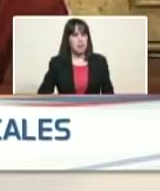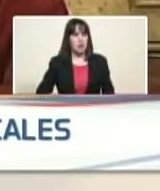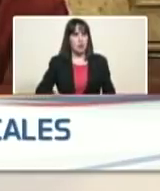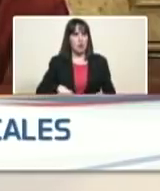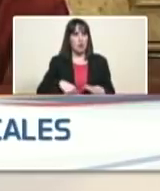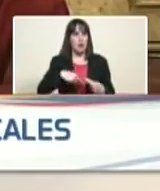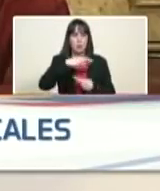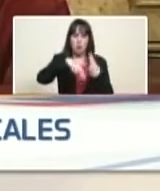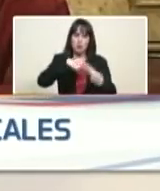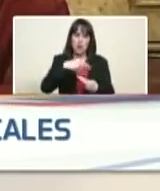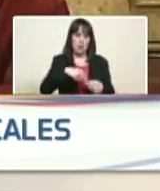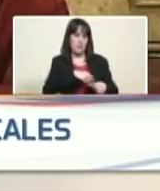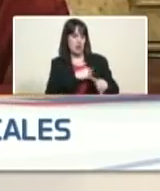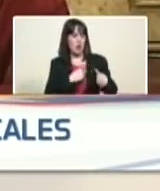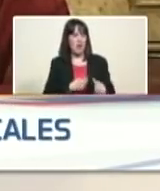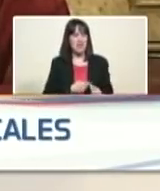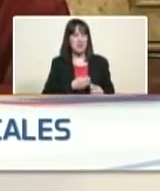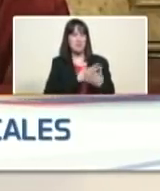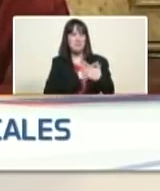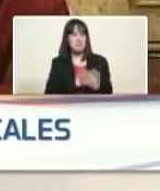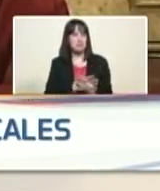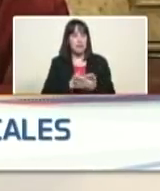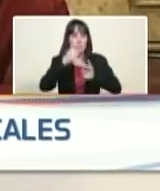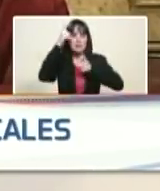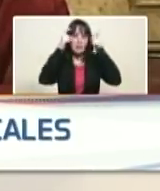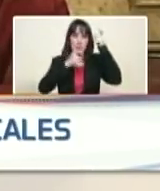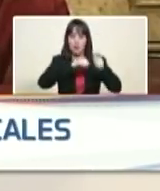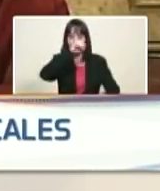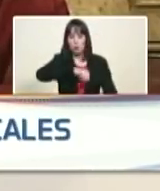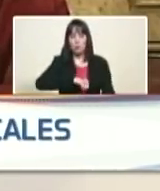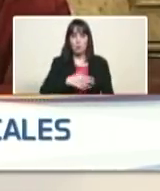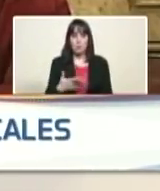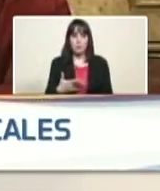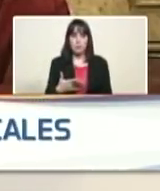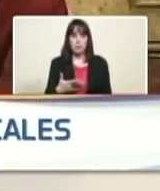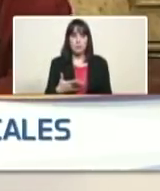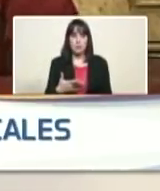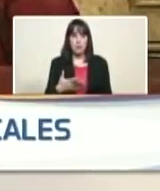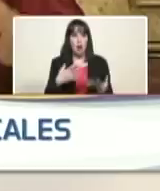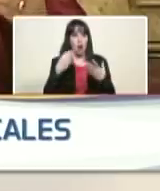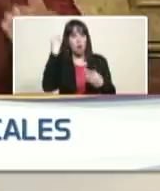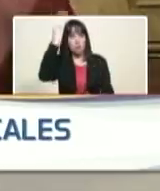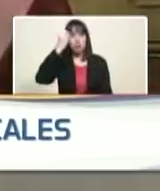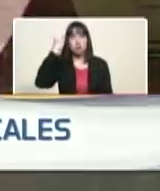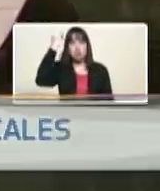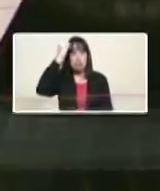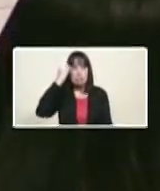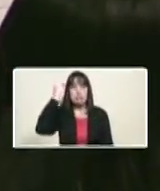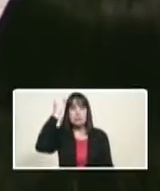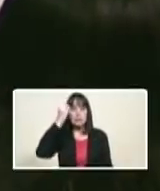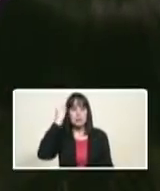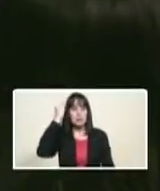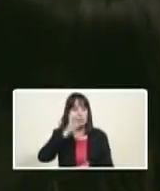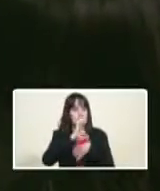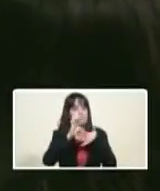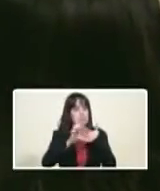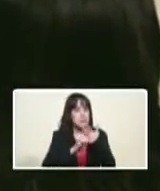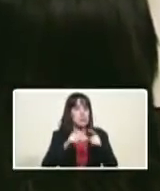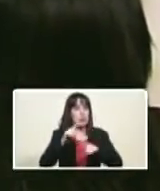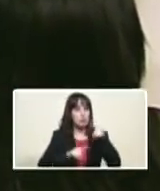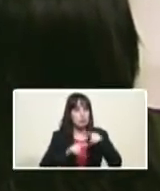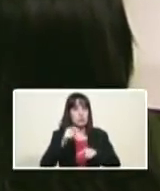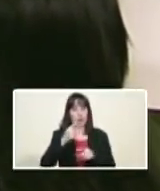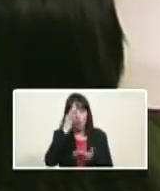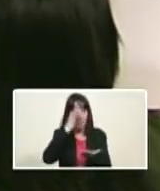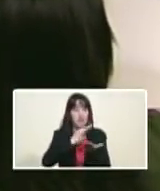hecho. Y lo he hecho con mucha sabiduría, mucho conocimiento, con mucha estrategia. Y tengo gran fe